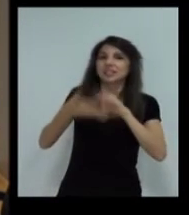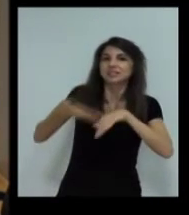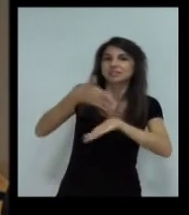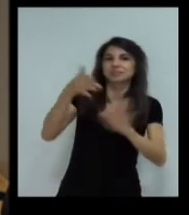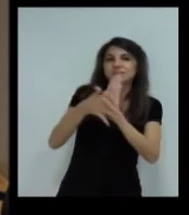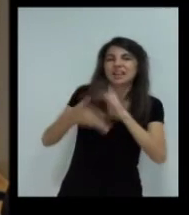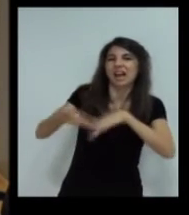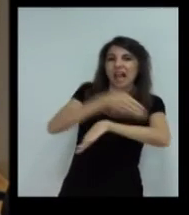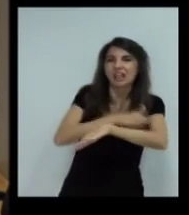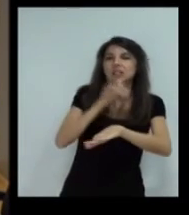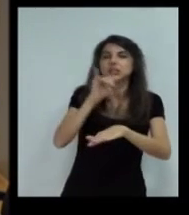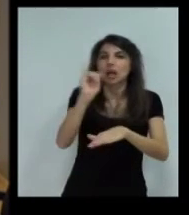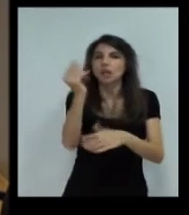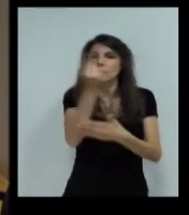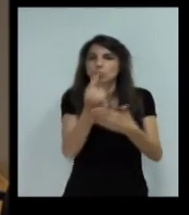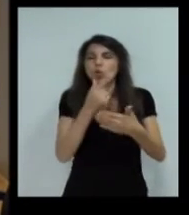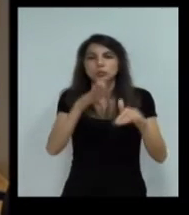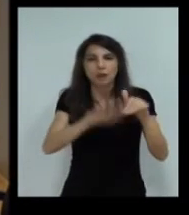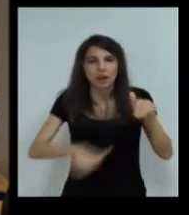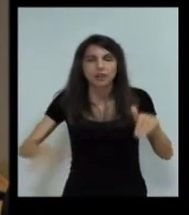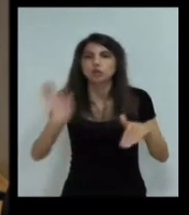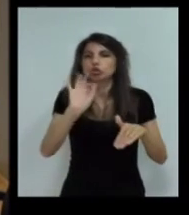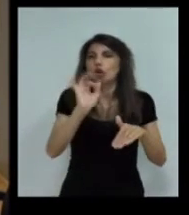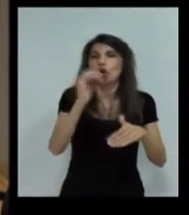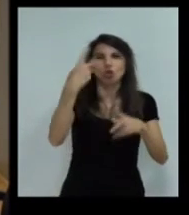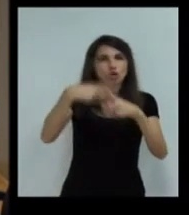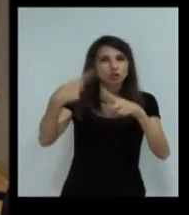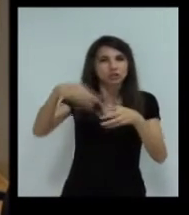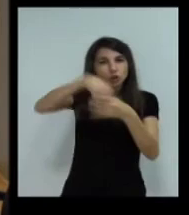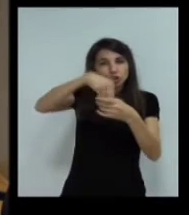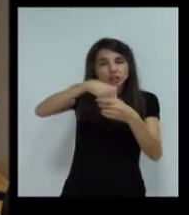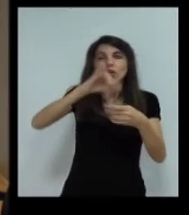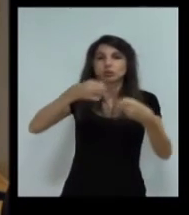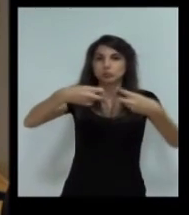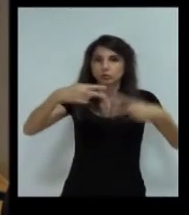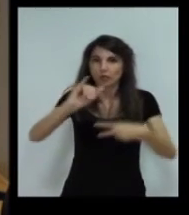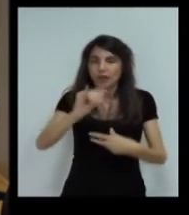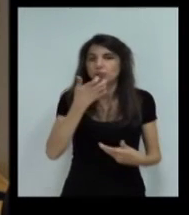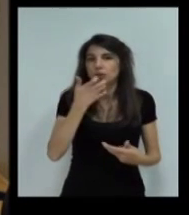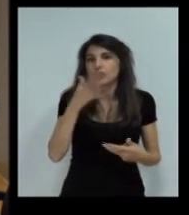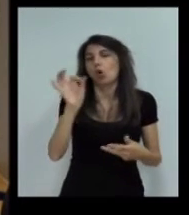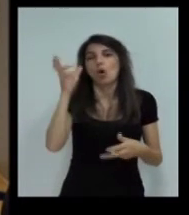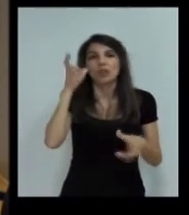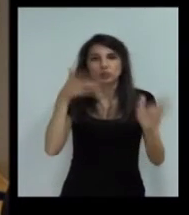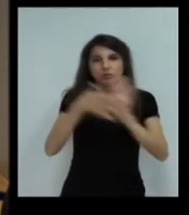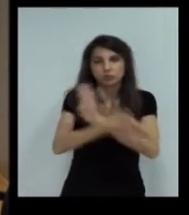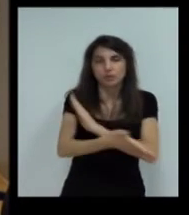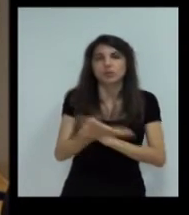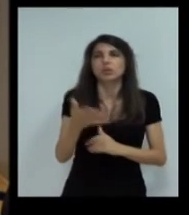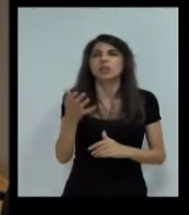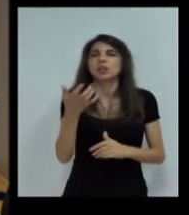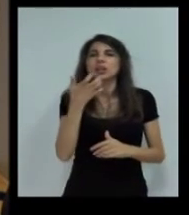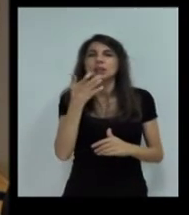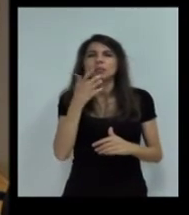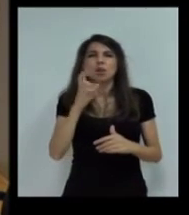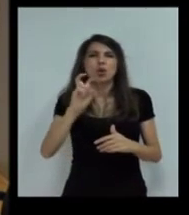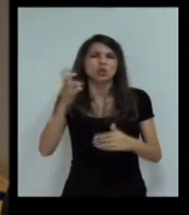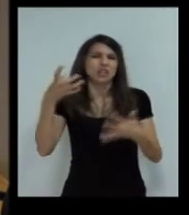que se mucho. Pregunto, a lo mejor un tema de guías que no tiene que estar tan sincronizado como es la interactividad de otro